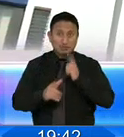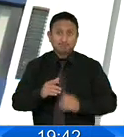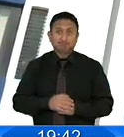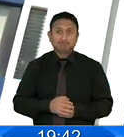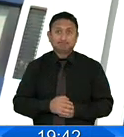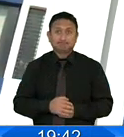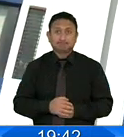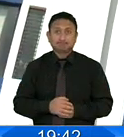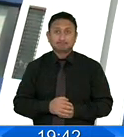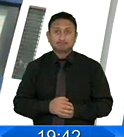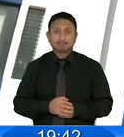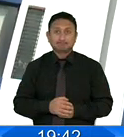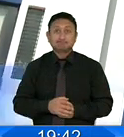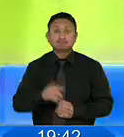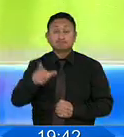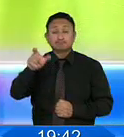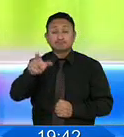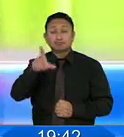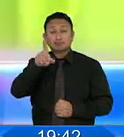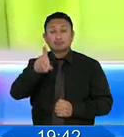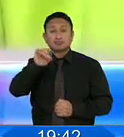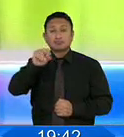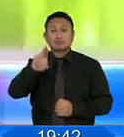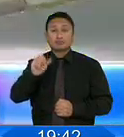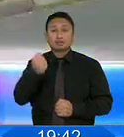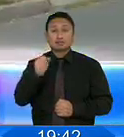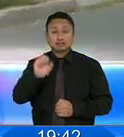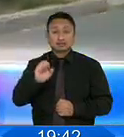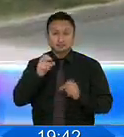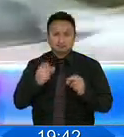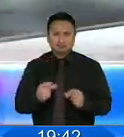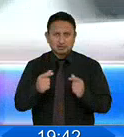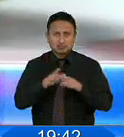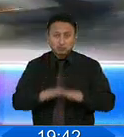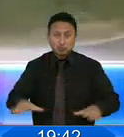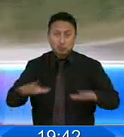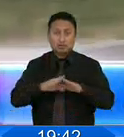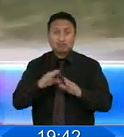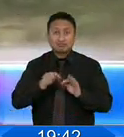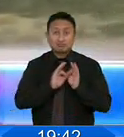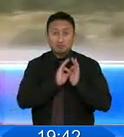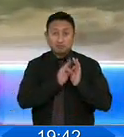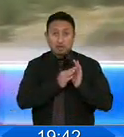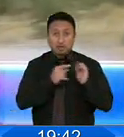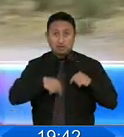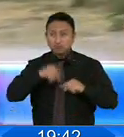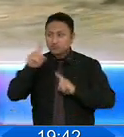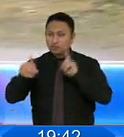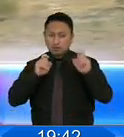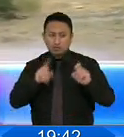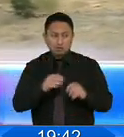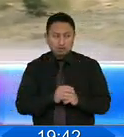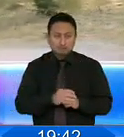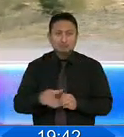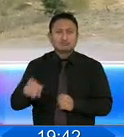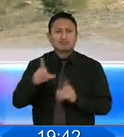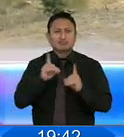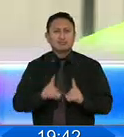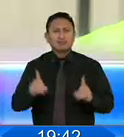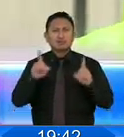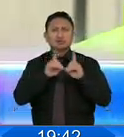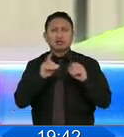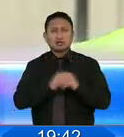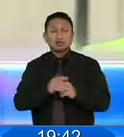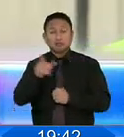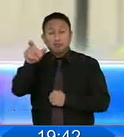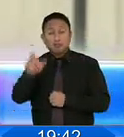de la unidad de desaparecidos de la DINASET se activaron, se movieron por la zona de Calderón. En las averiguaciones se encontraron con un dato importante, que el difunto